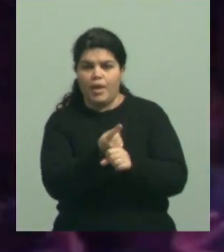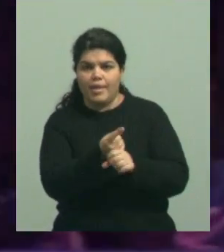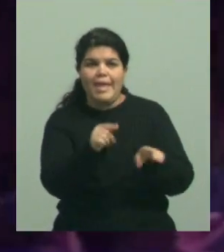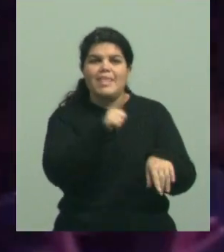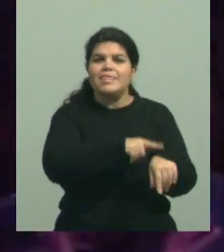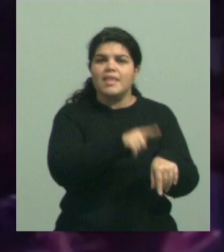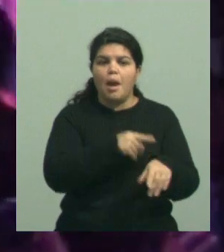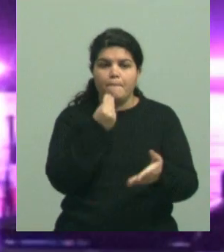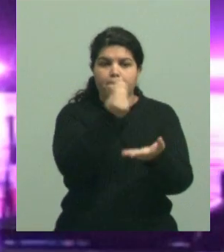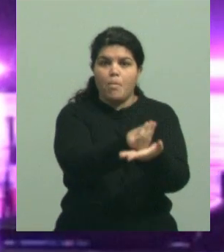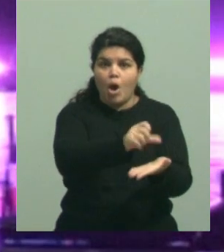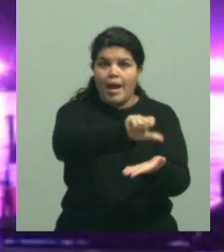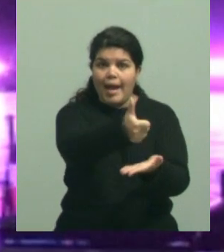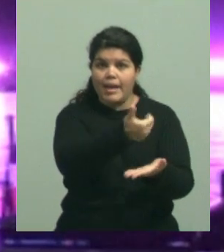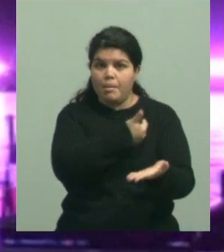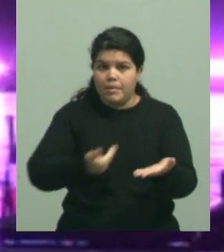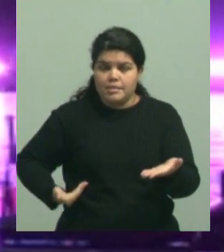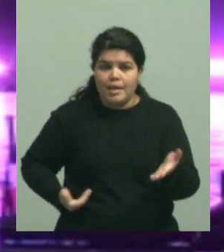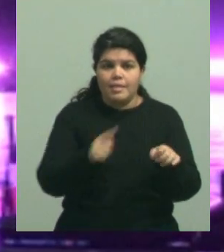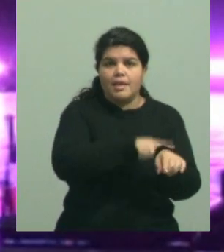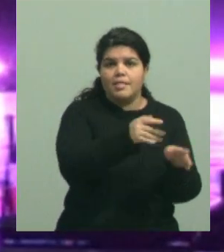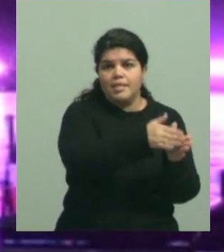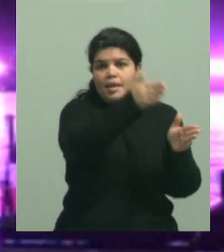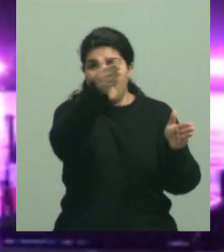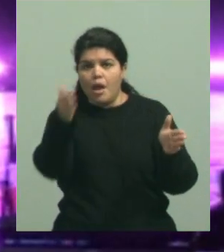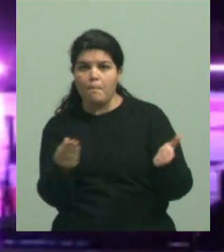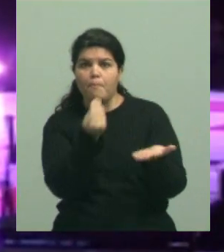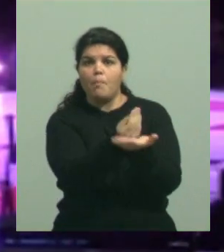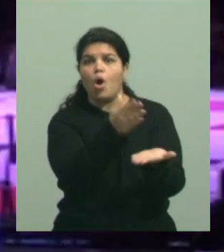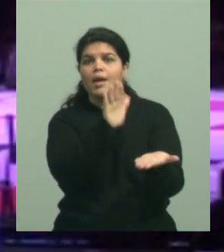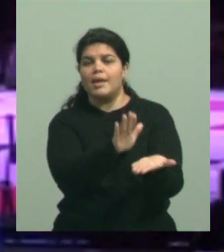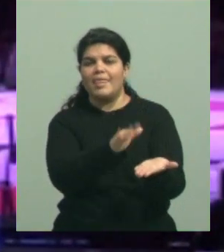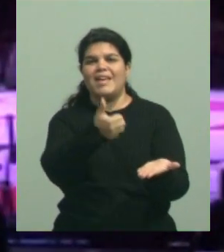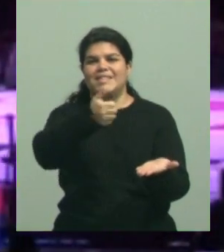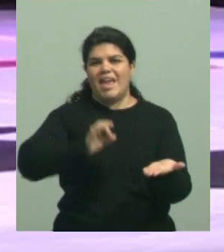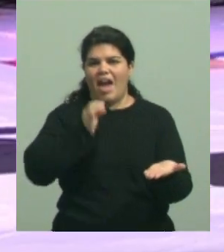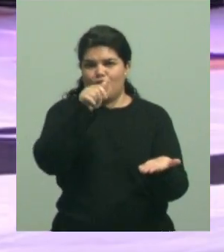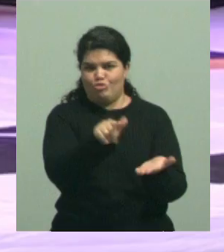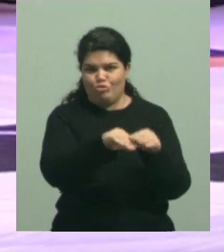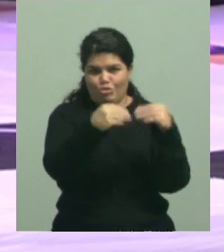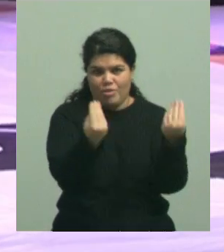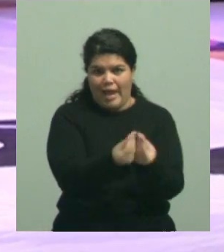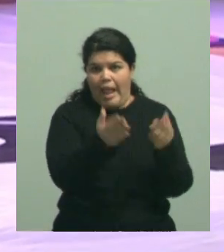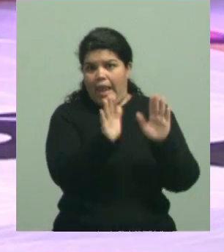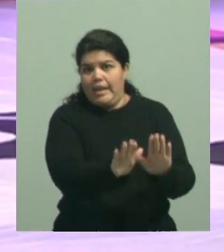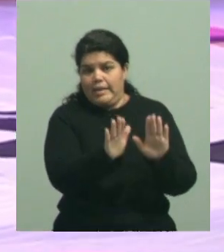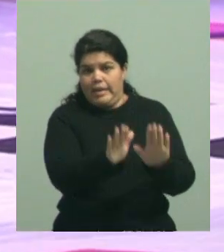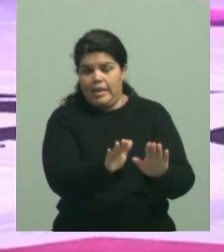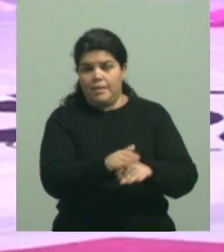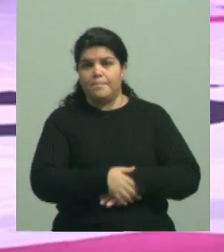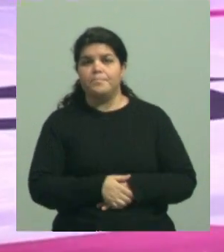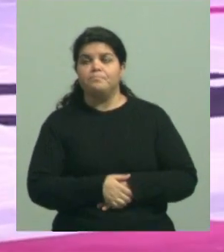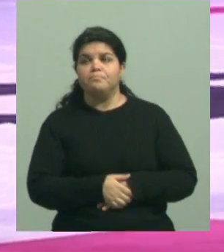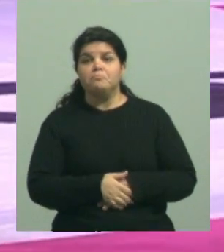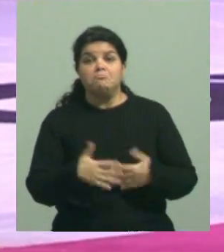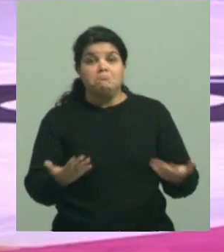nivel global, gestiones de esa durabilidad. Pero bueno, vamos a ver cómo es interpretado por